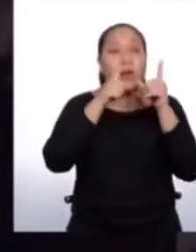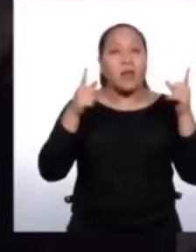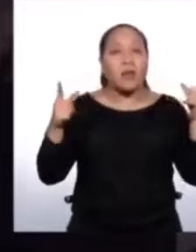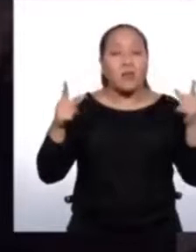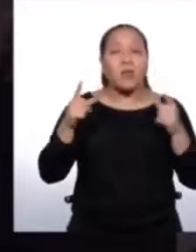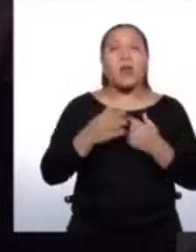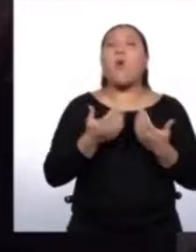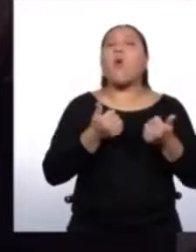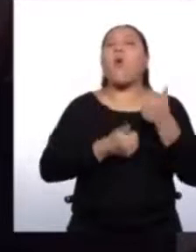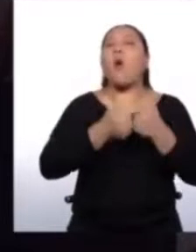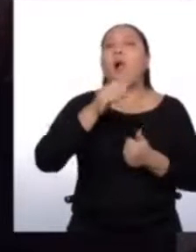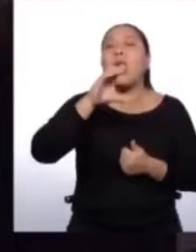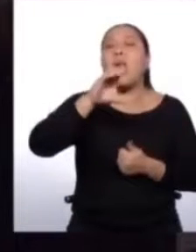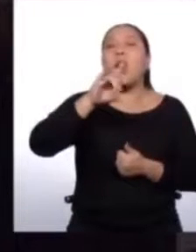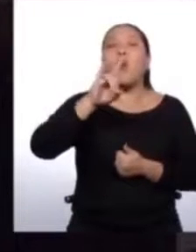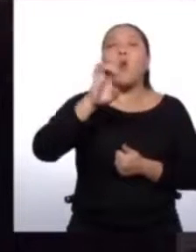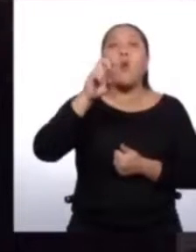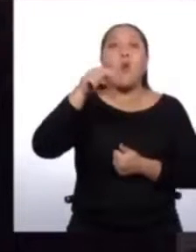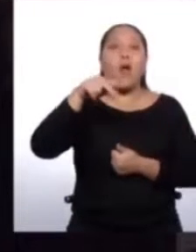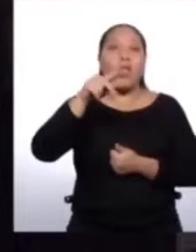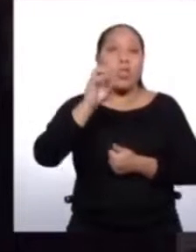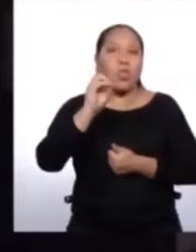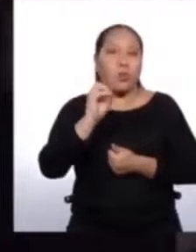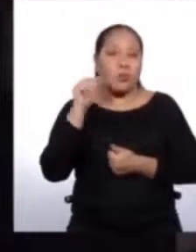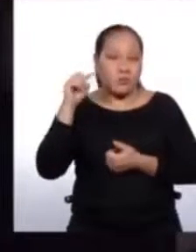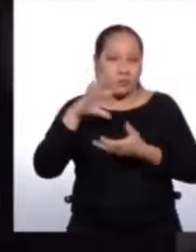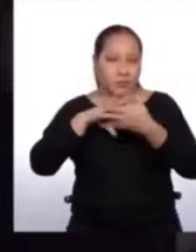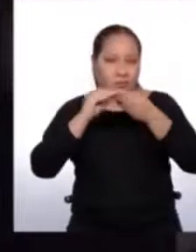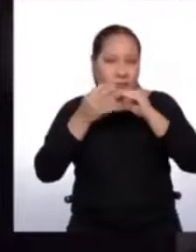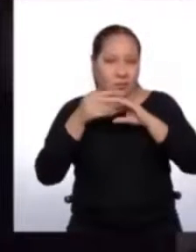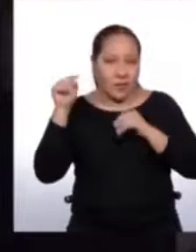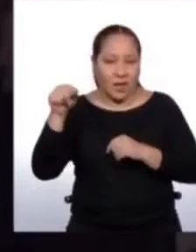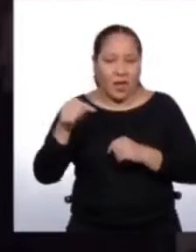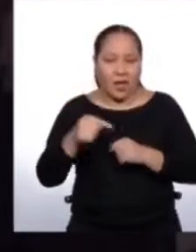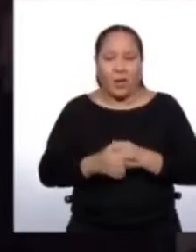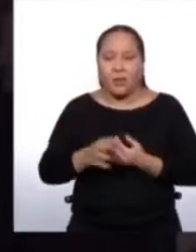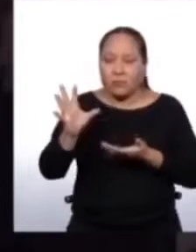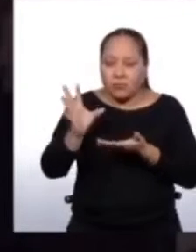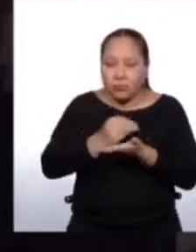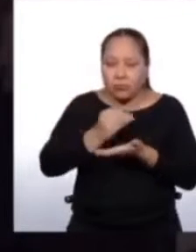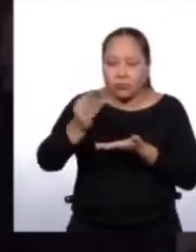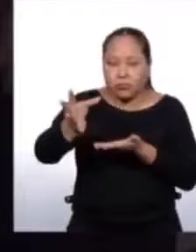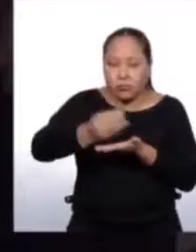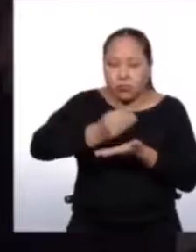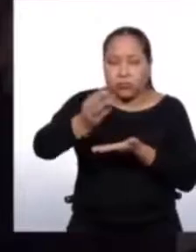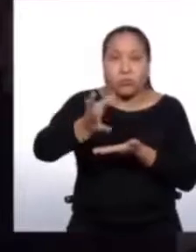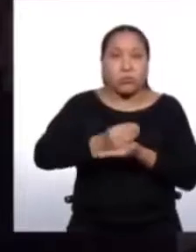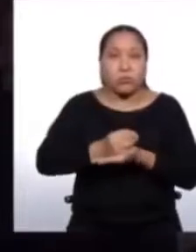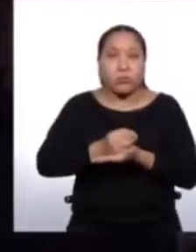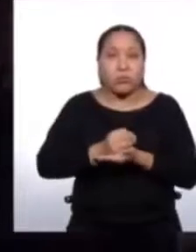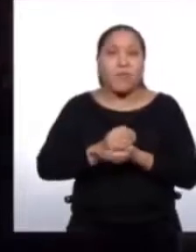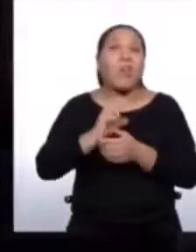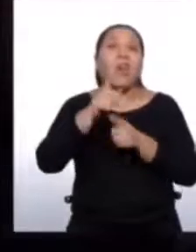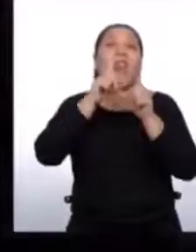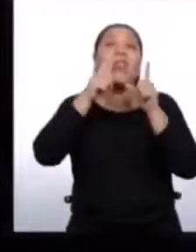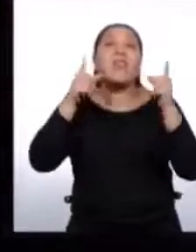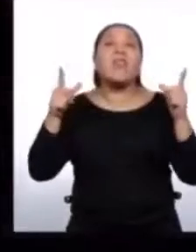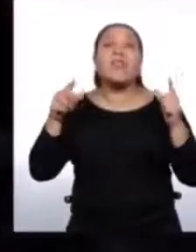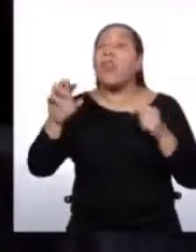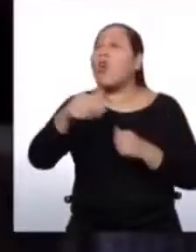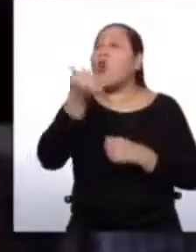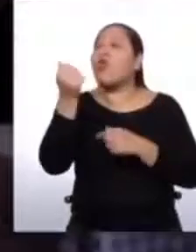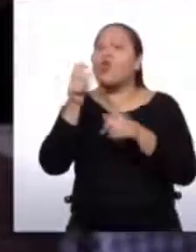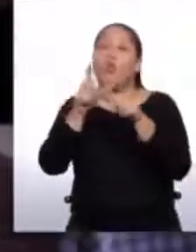cuento, ¿no? Ahora, como cuentista, él se nutre de la literatura extranjera,